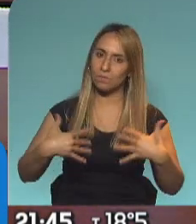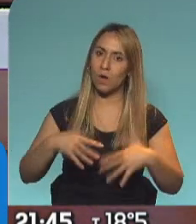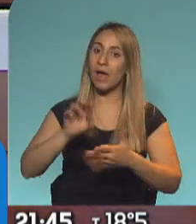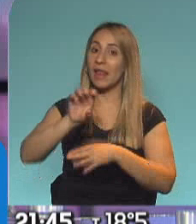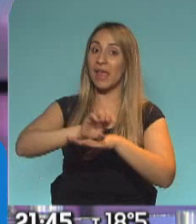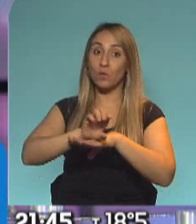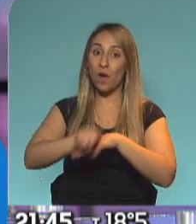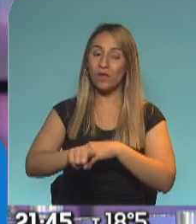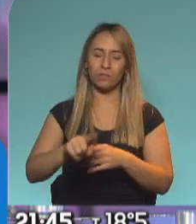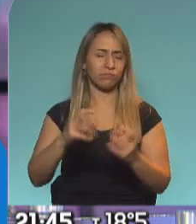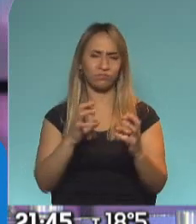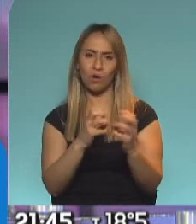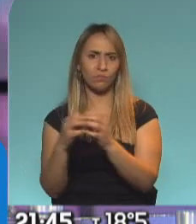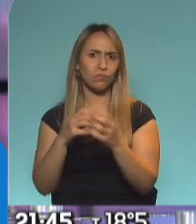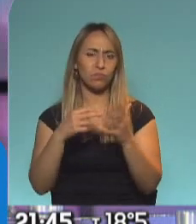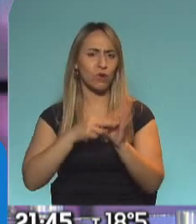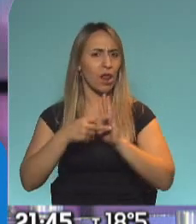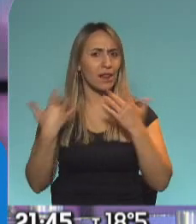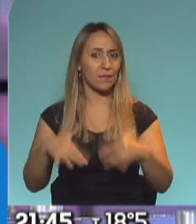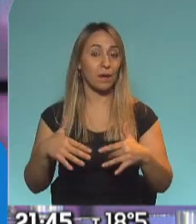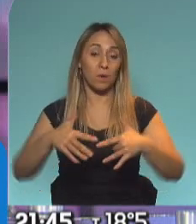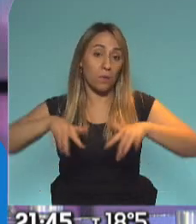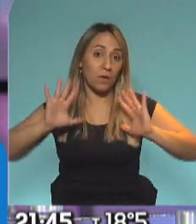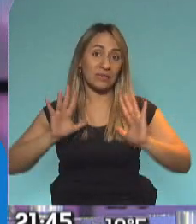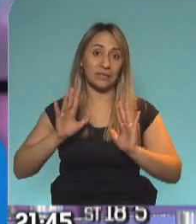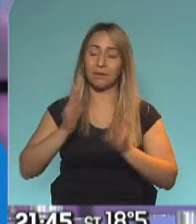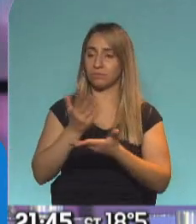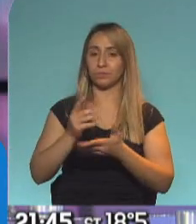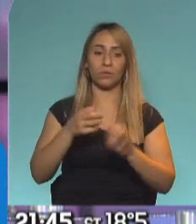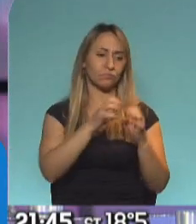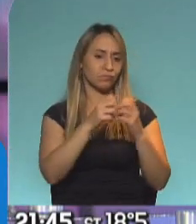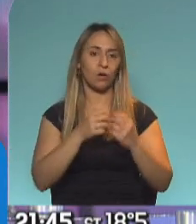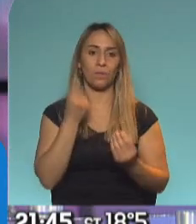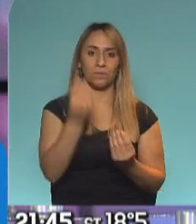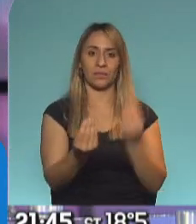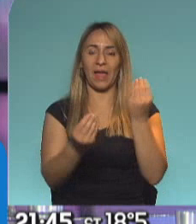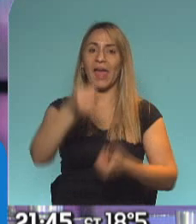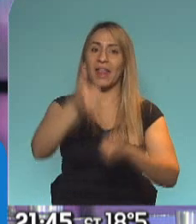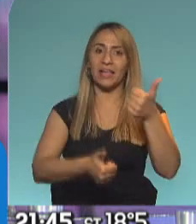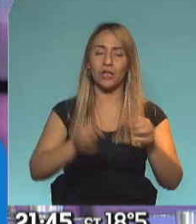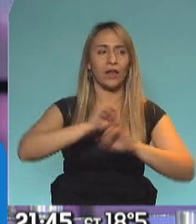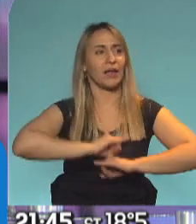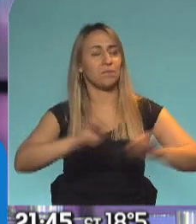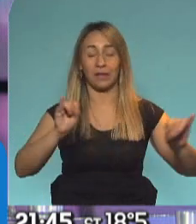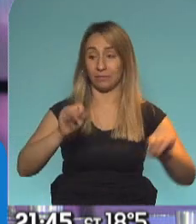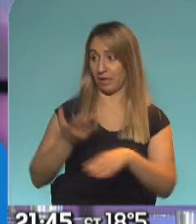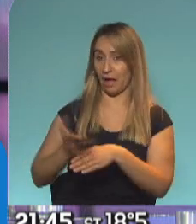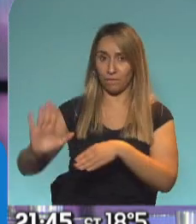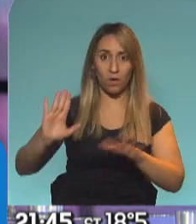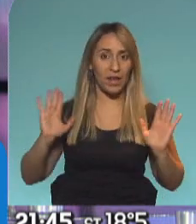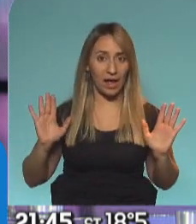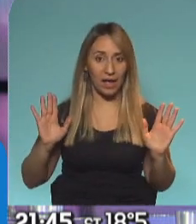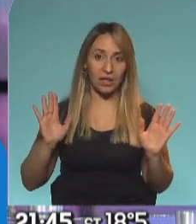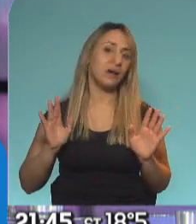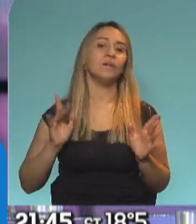porque digamos, podría quedar afuera de esta disputa, de esta contienda electoral, este candidato, que es uno de los que también perfila más fuerte